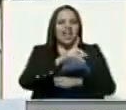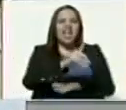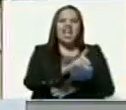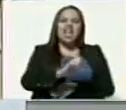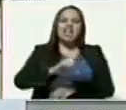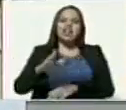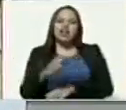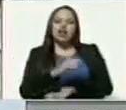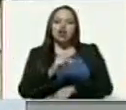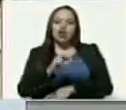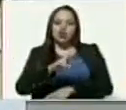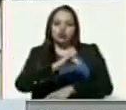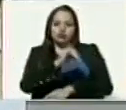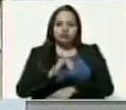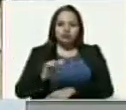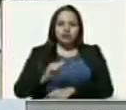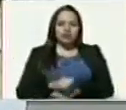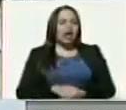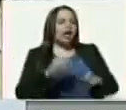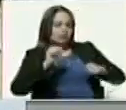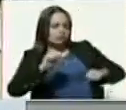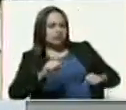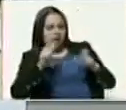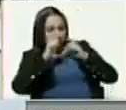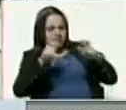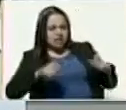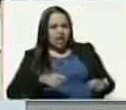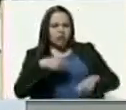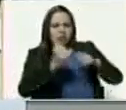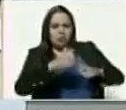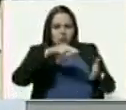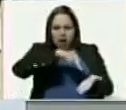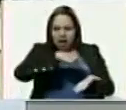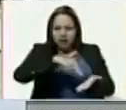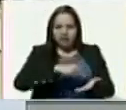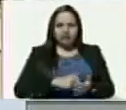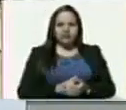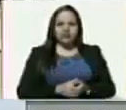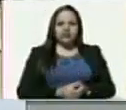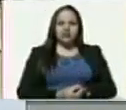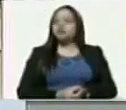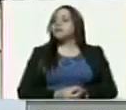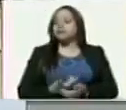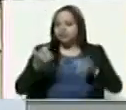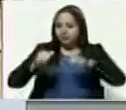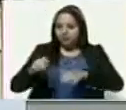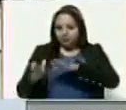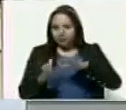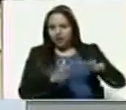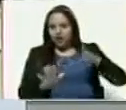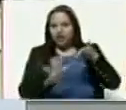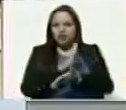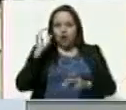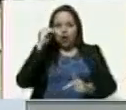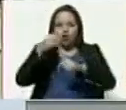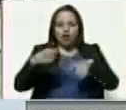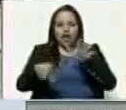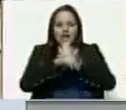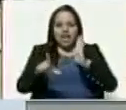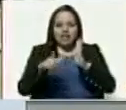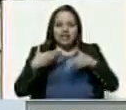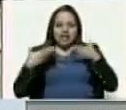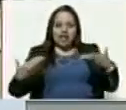Sí, enseñando ya a bailar. Le preguntaba el espíritu de la ley, el propósito de esta ley, la ley de grandes